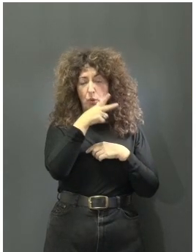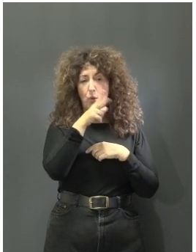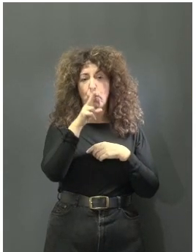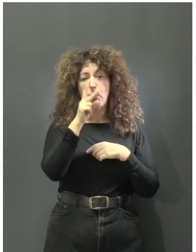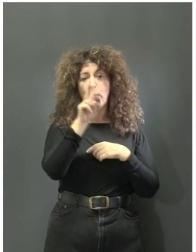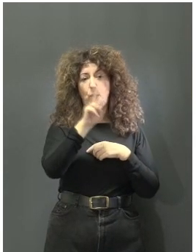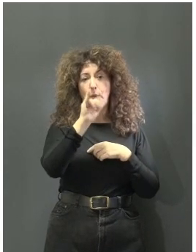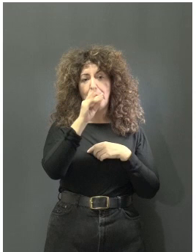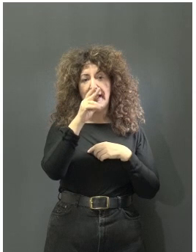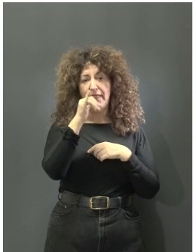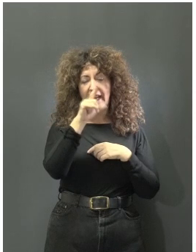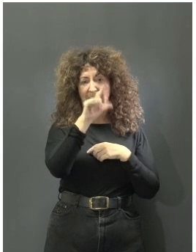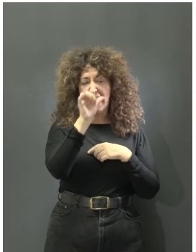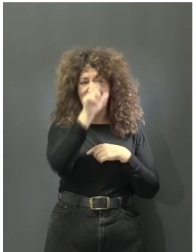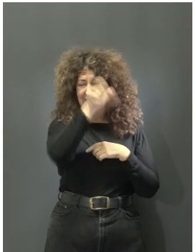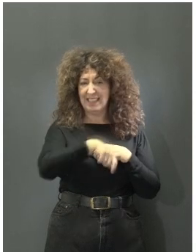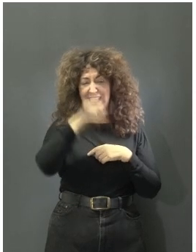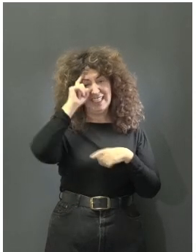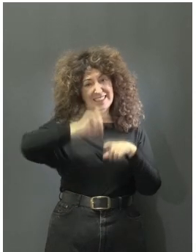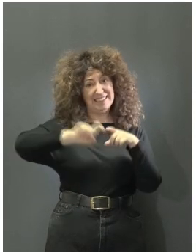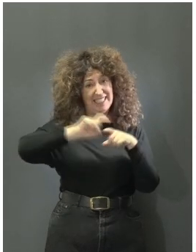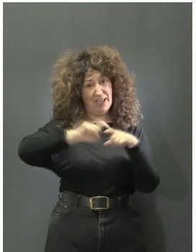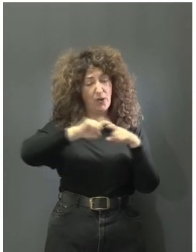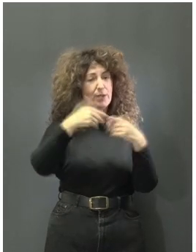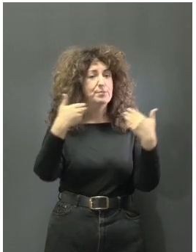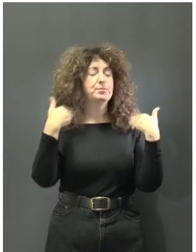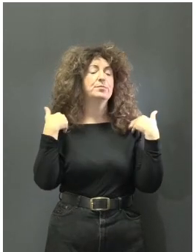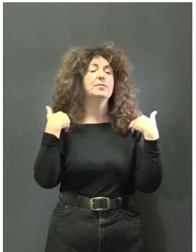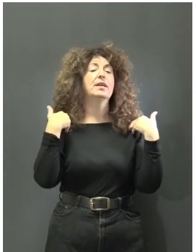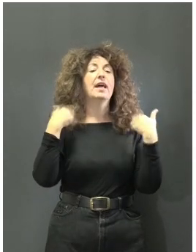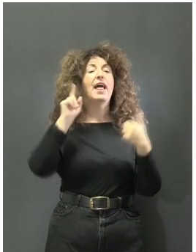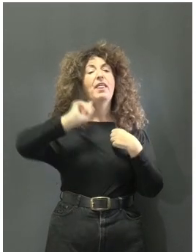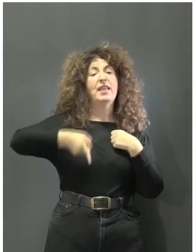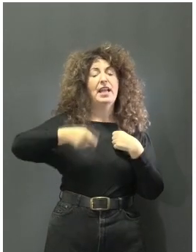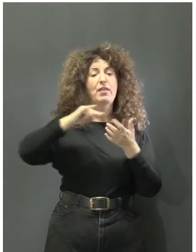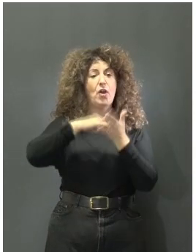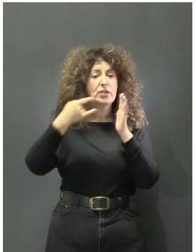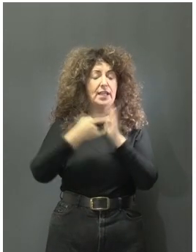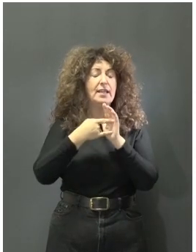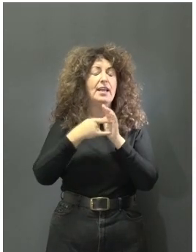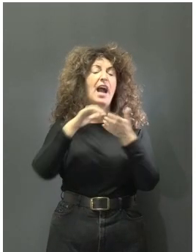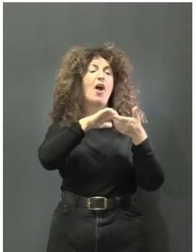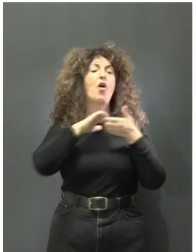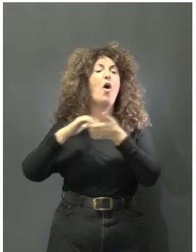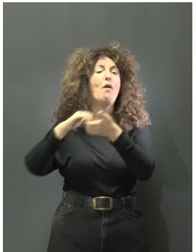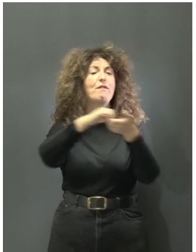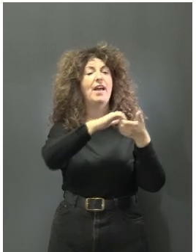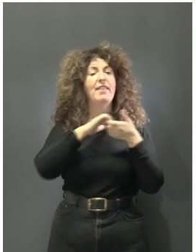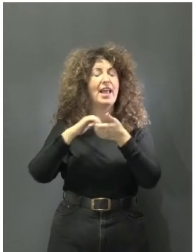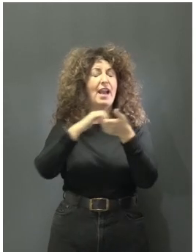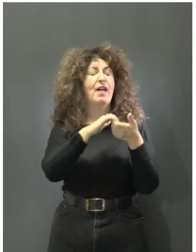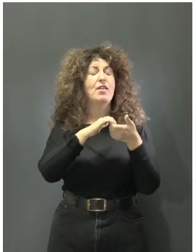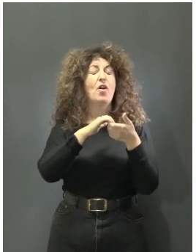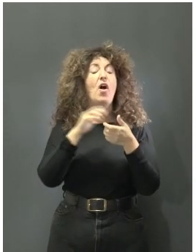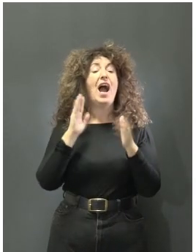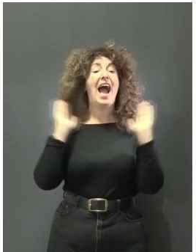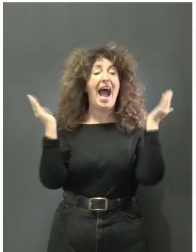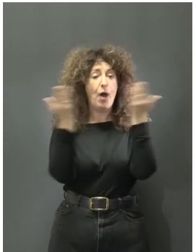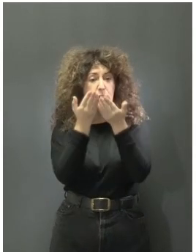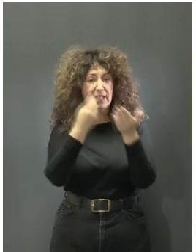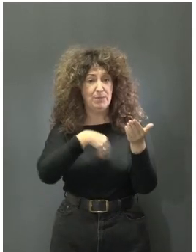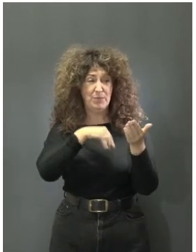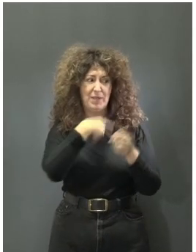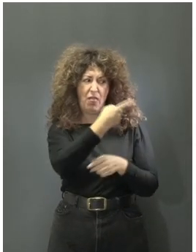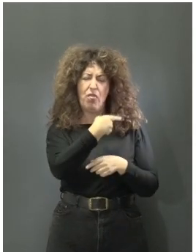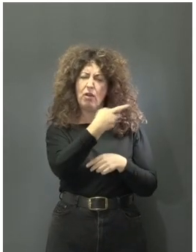es psicóloga y lleva la dirección técnica de la Confederación Autismo España. Ruth es una persona muy cercana a mí